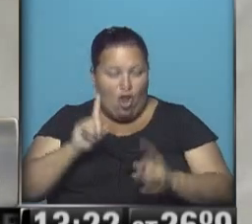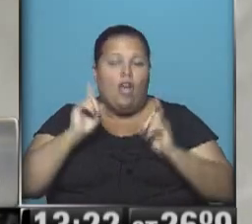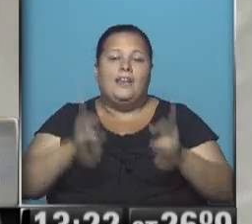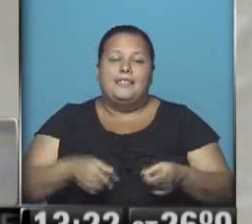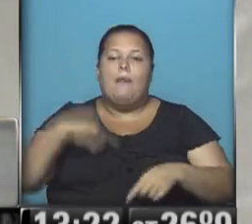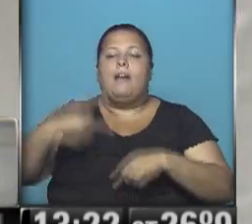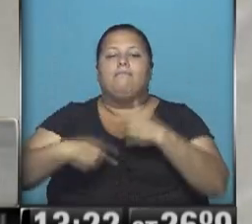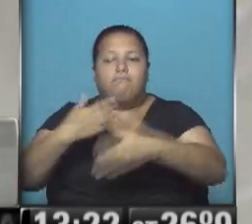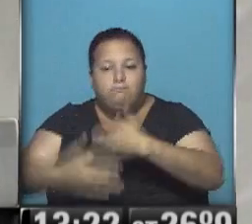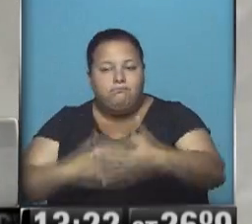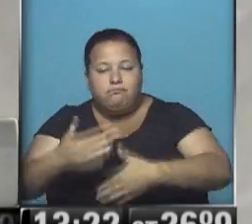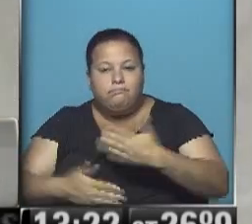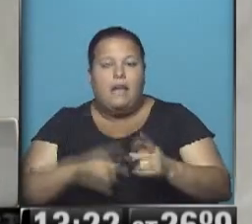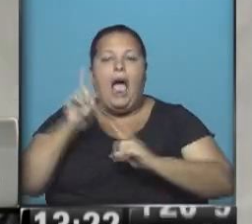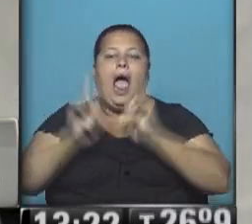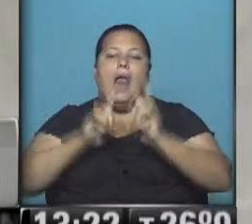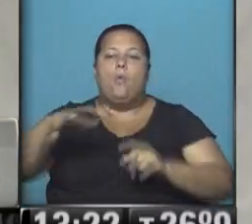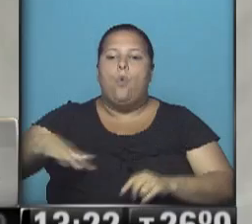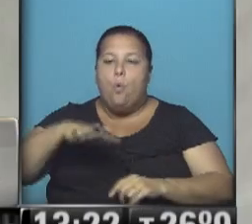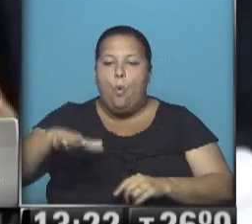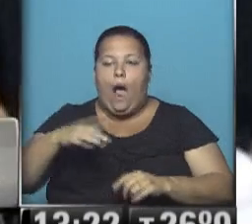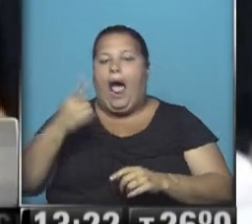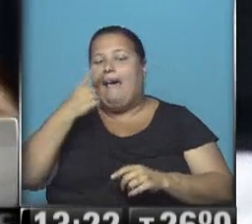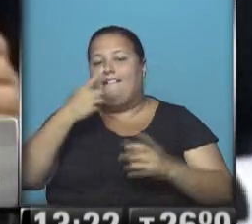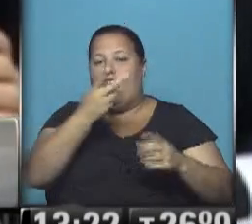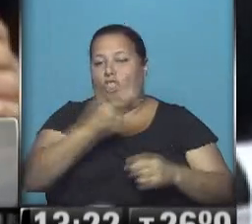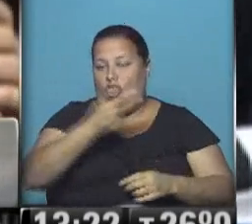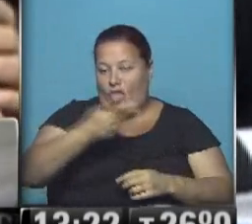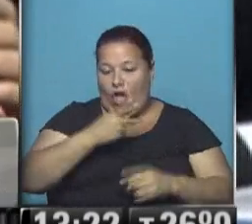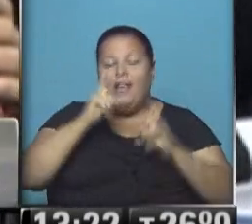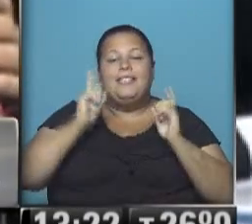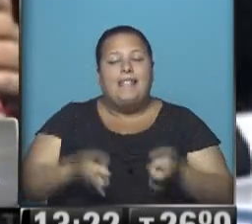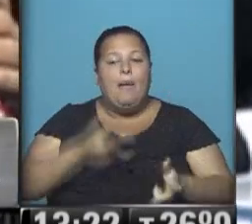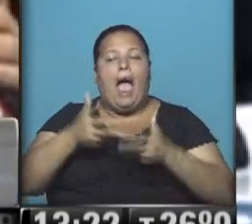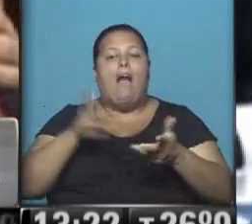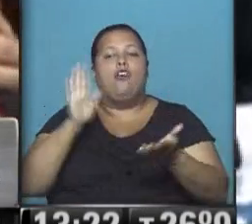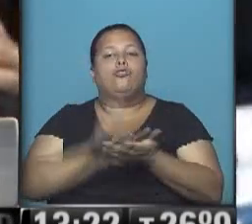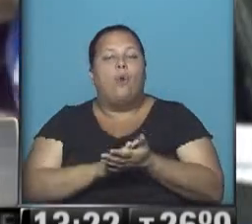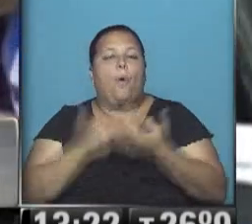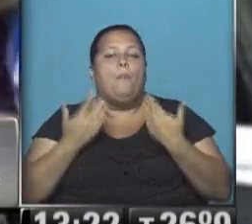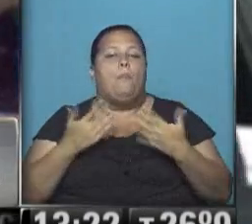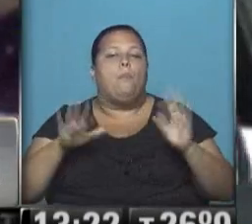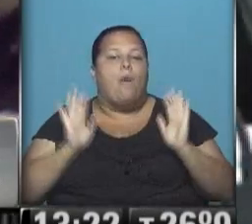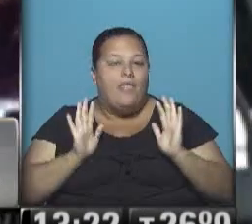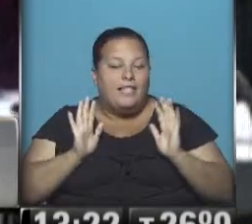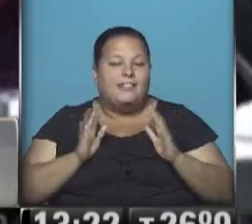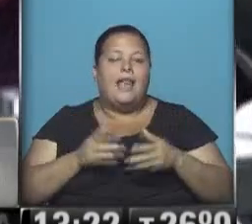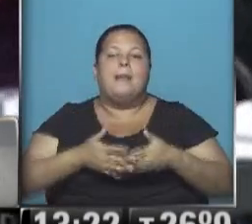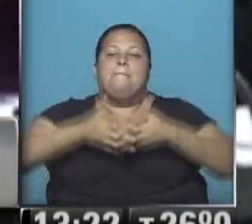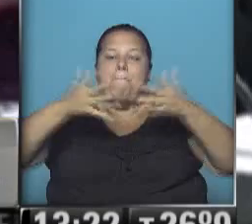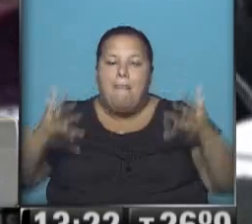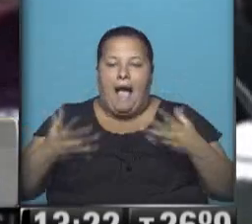ido desarrollando en algunas áreas de interés común, sino que hablamos sobre las posibilidades de ampliar